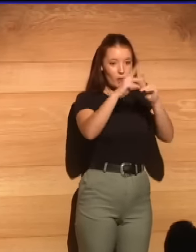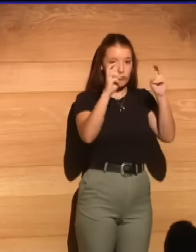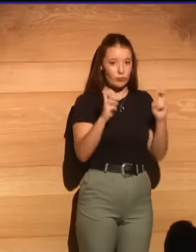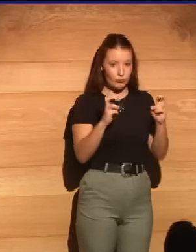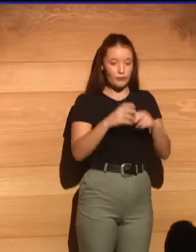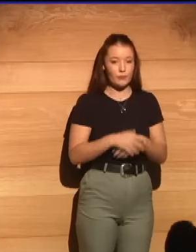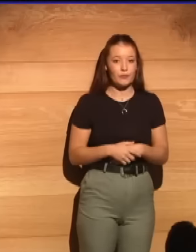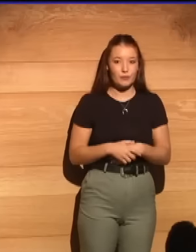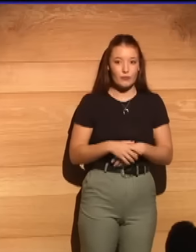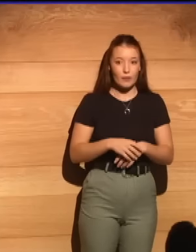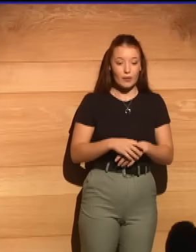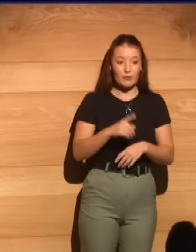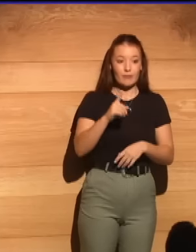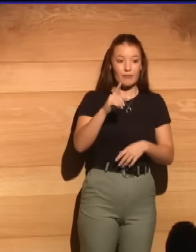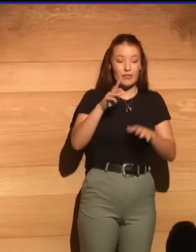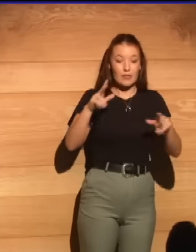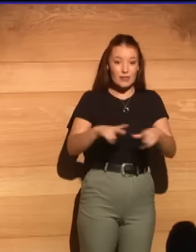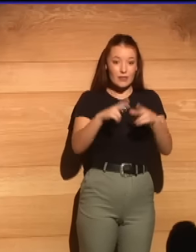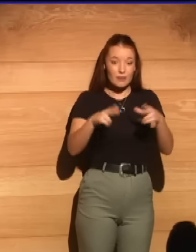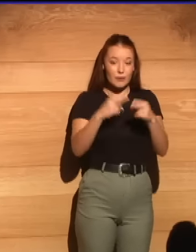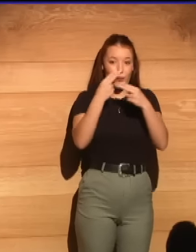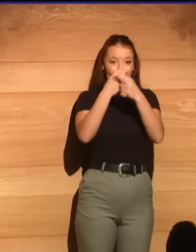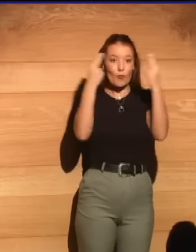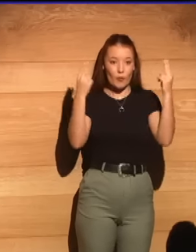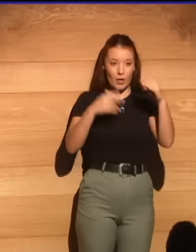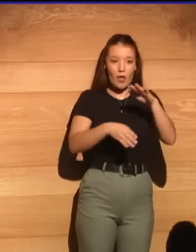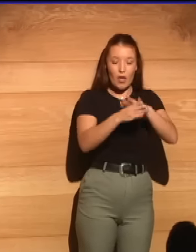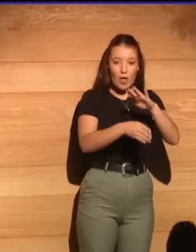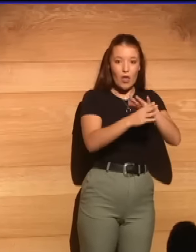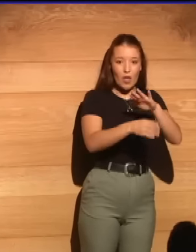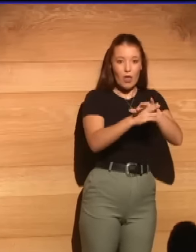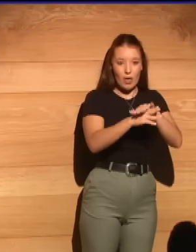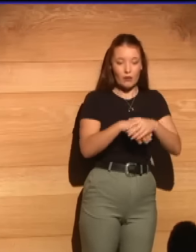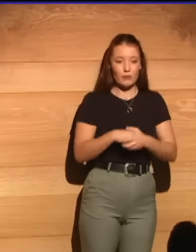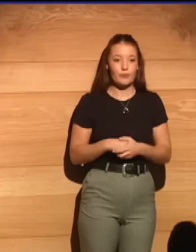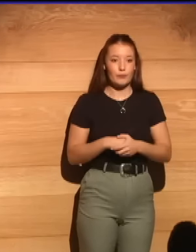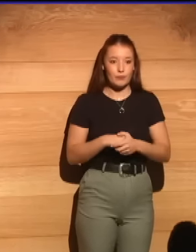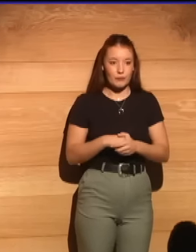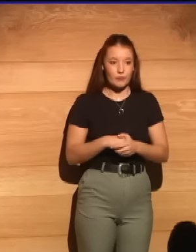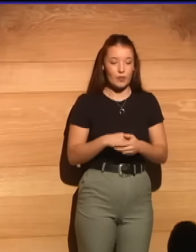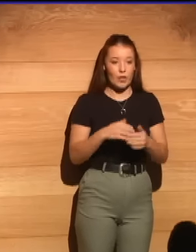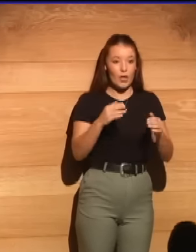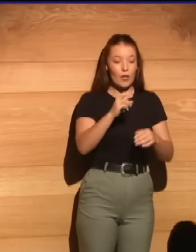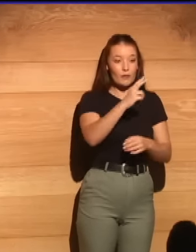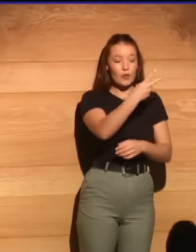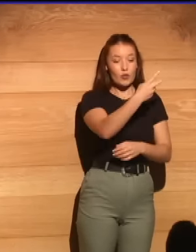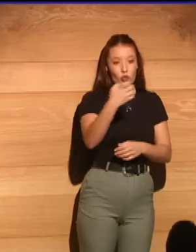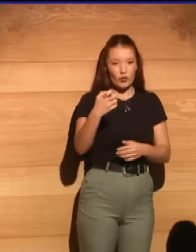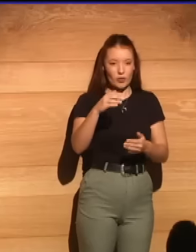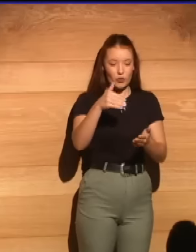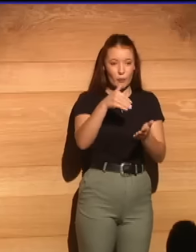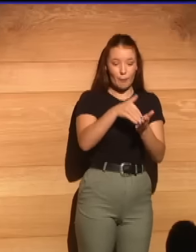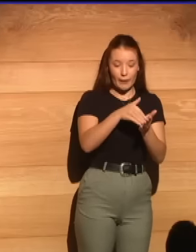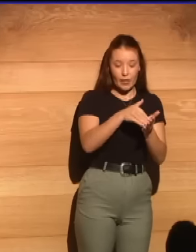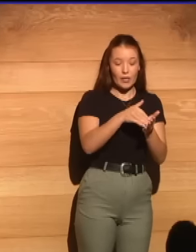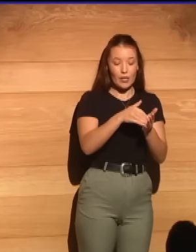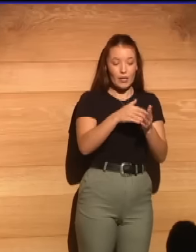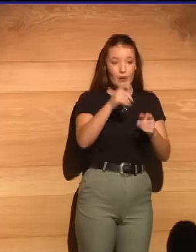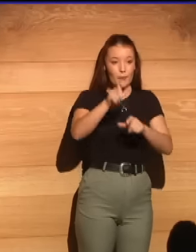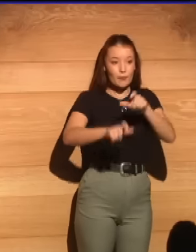pesar de la pandemia y el confinamiento. Más de 200.000 empleados públicos de la Administración General del Estado se fueron también a sus casas